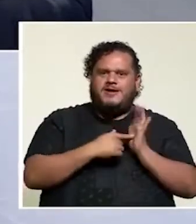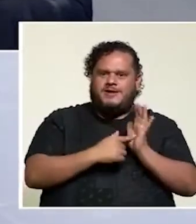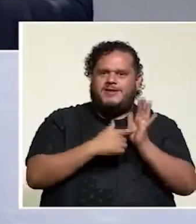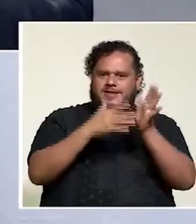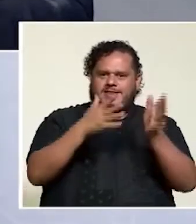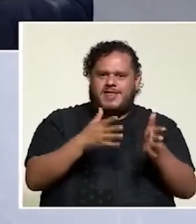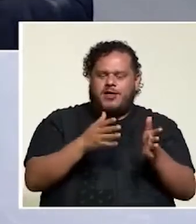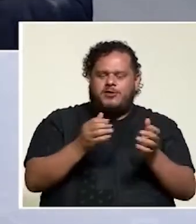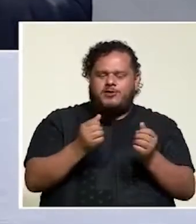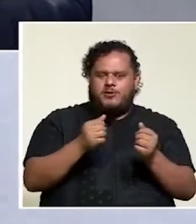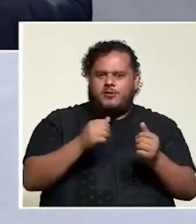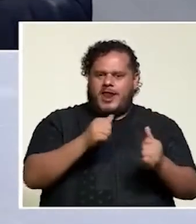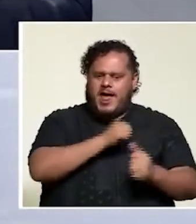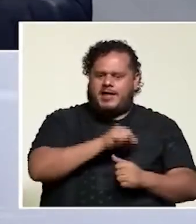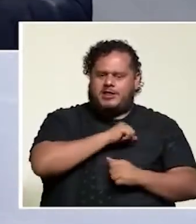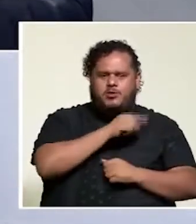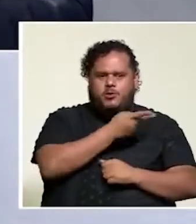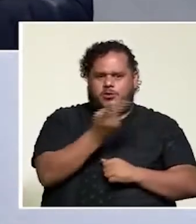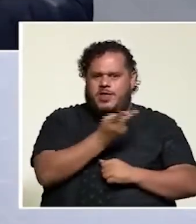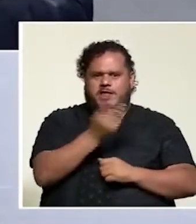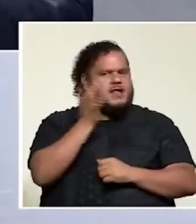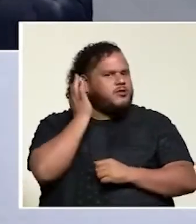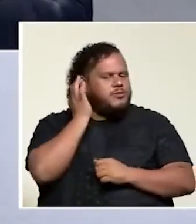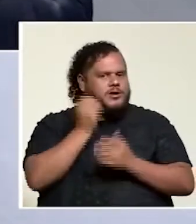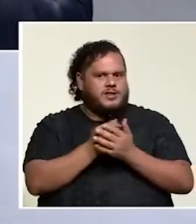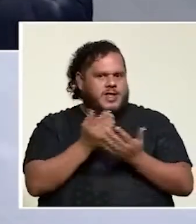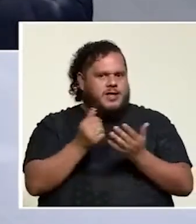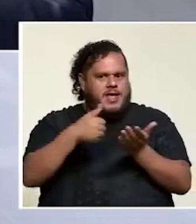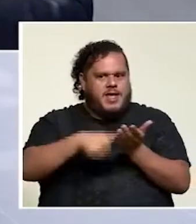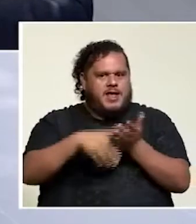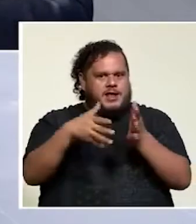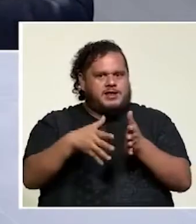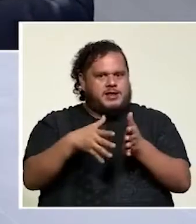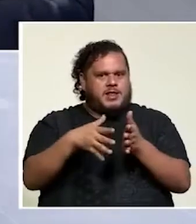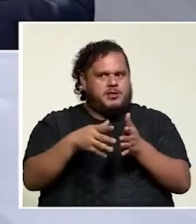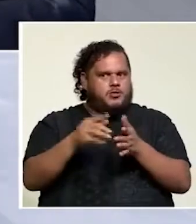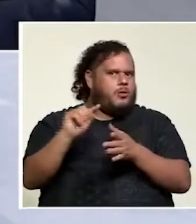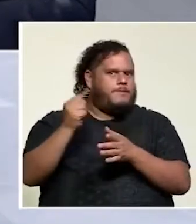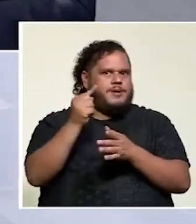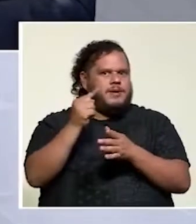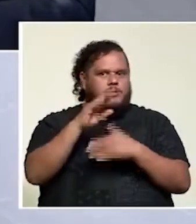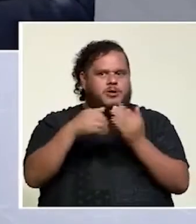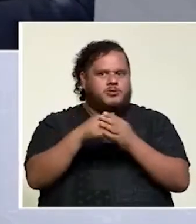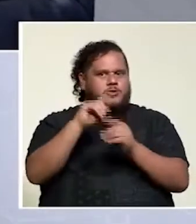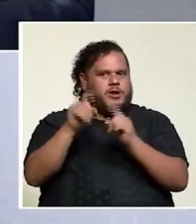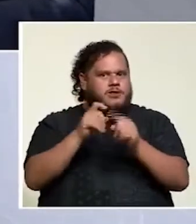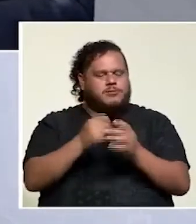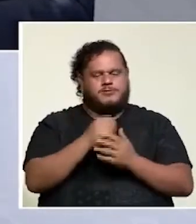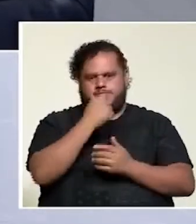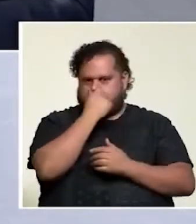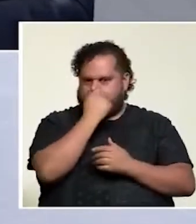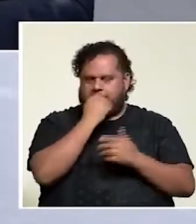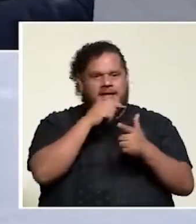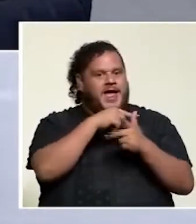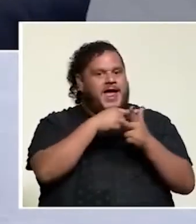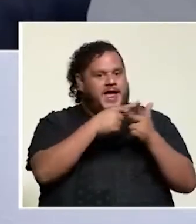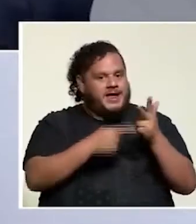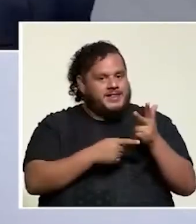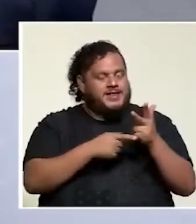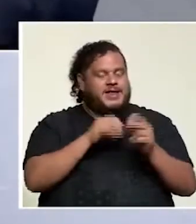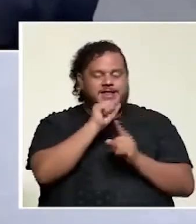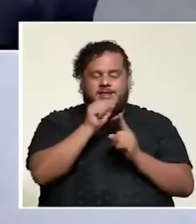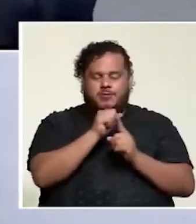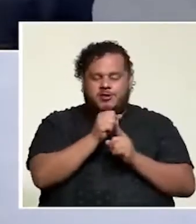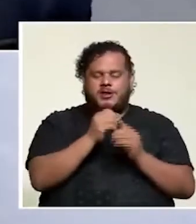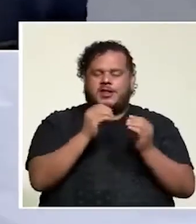señoras. Estamos hablando del candidato que encabeza las encuestas, Gustavo. Sí, aquí hay 3 elementos que yo rescataría más allá,